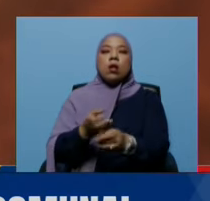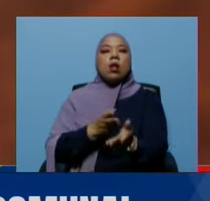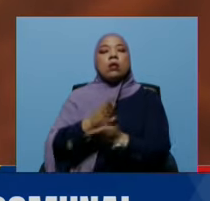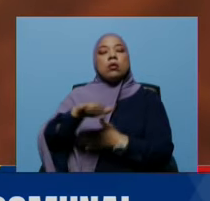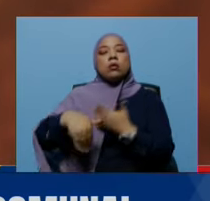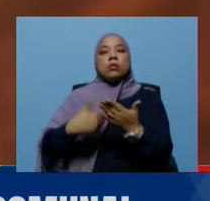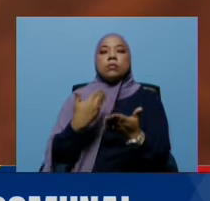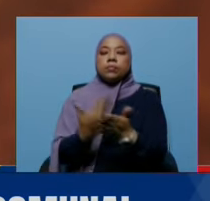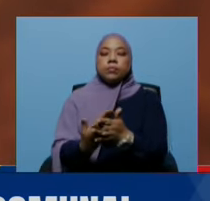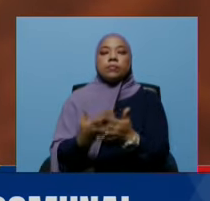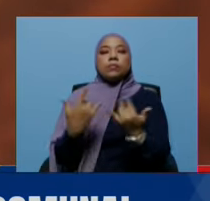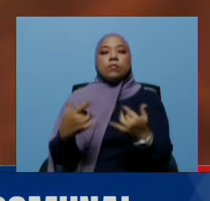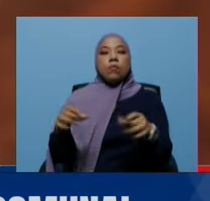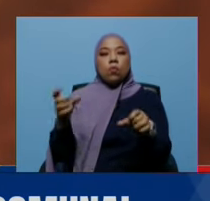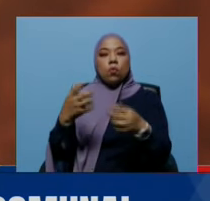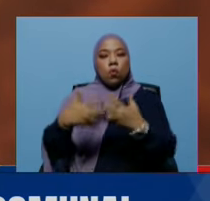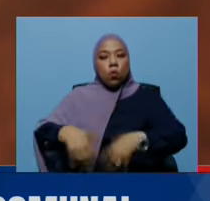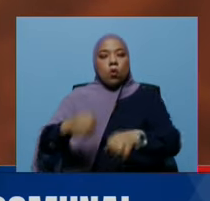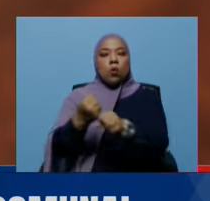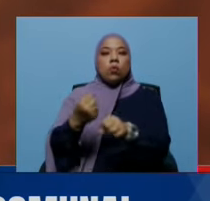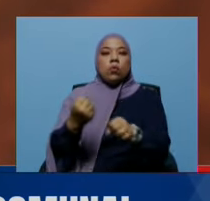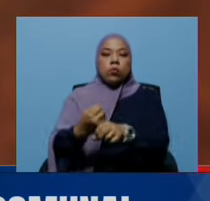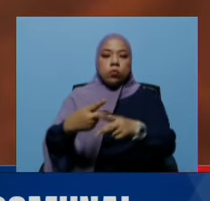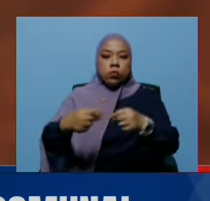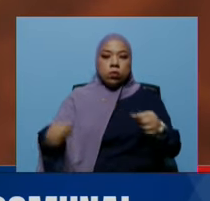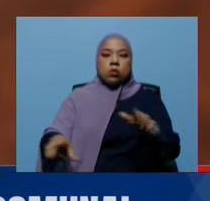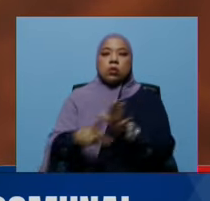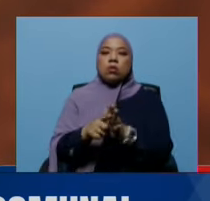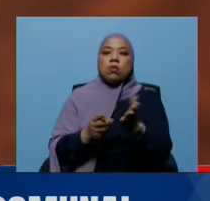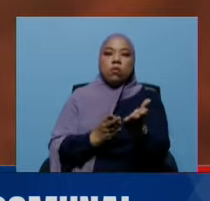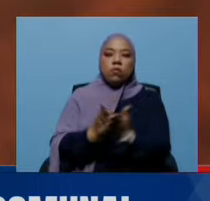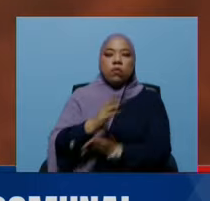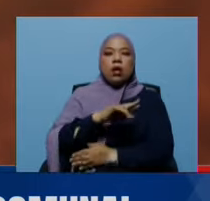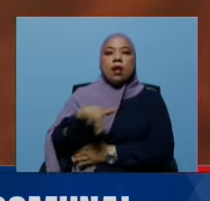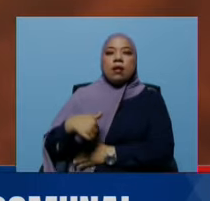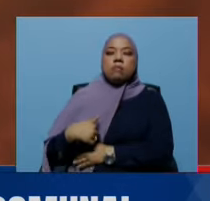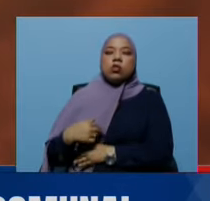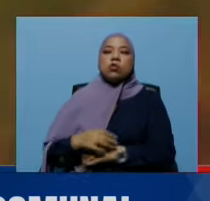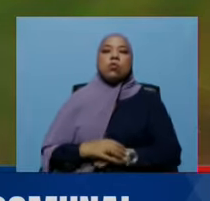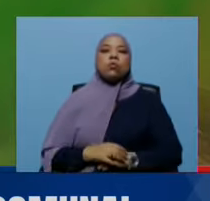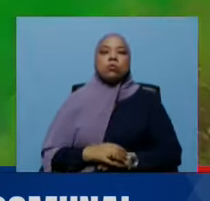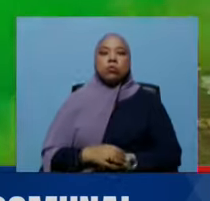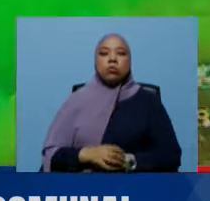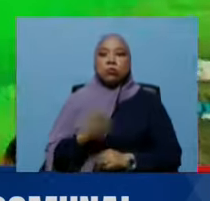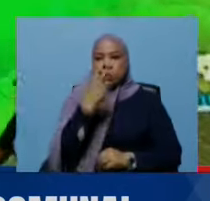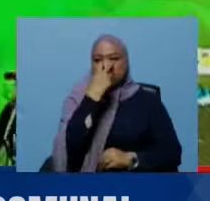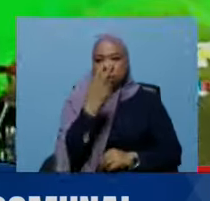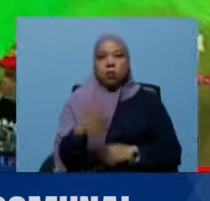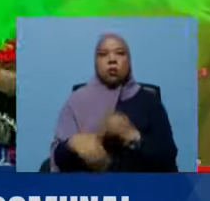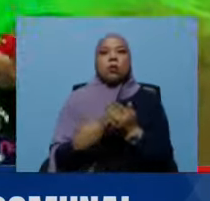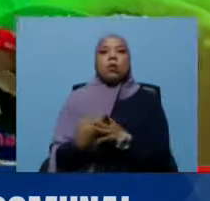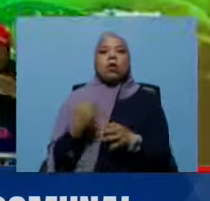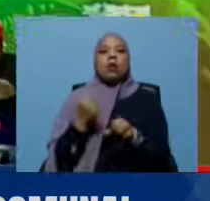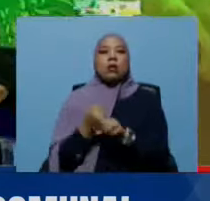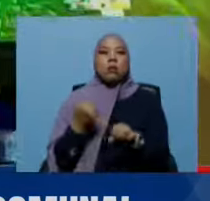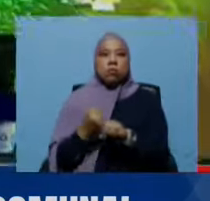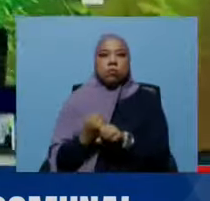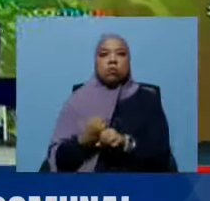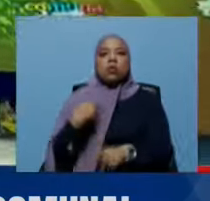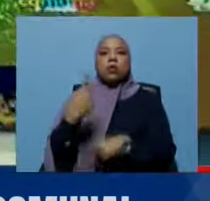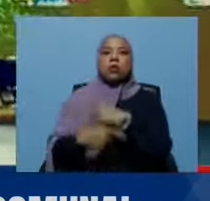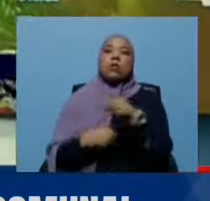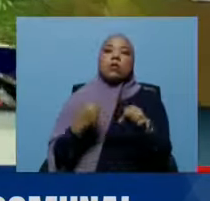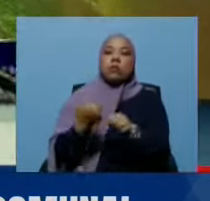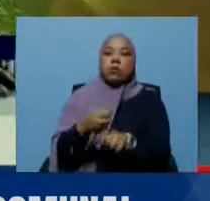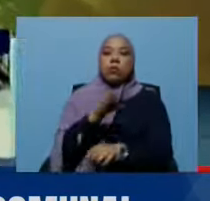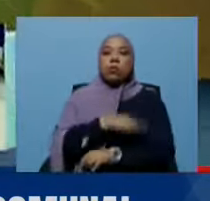lealtad se paga, y el sector campesino es un sector leal a la revolución bolivariana. La invitación de estos camaradas, de estos compañeros, a